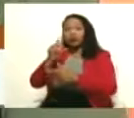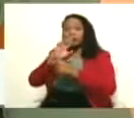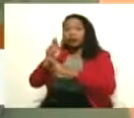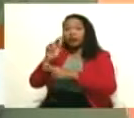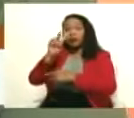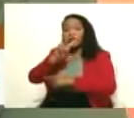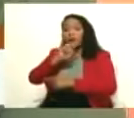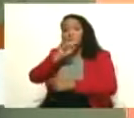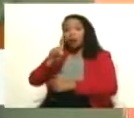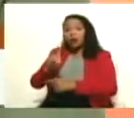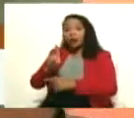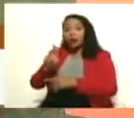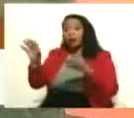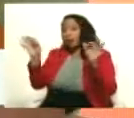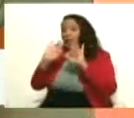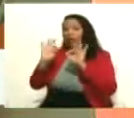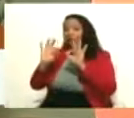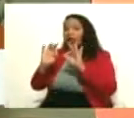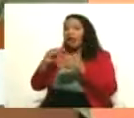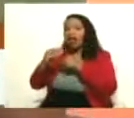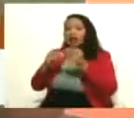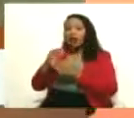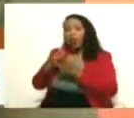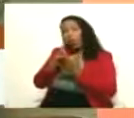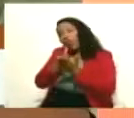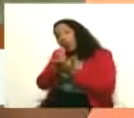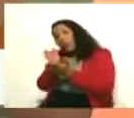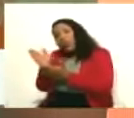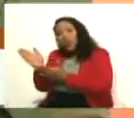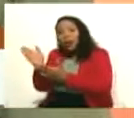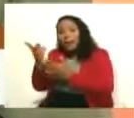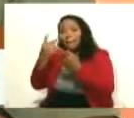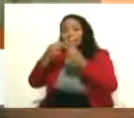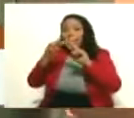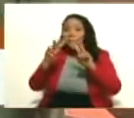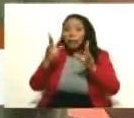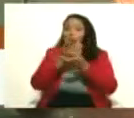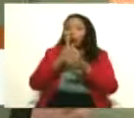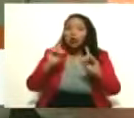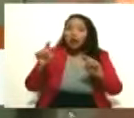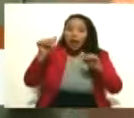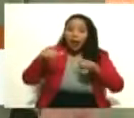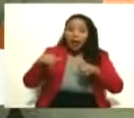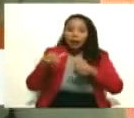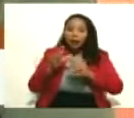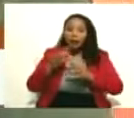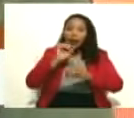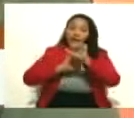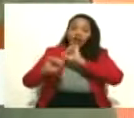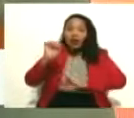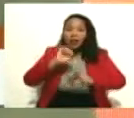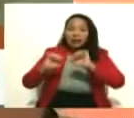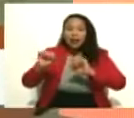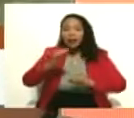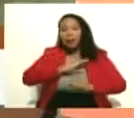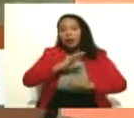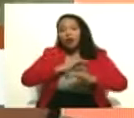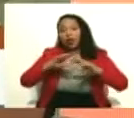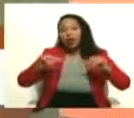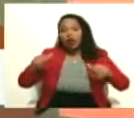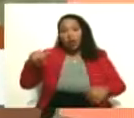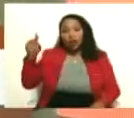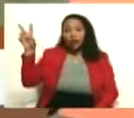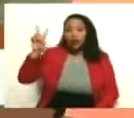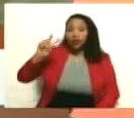preguntas que tú me haces. Nada nos va a sacar de nuestro camino, de la paz, de la democracia, de la defensa de la integridad territorial. En este